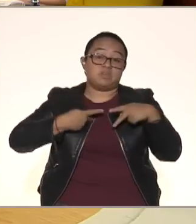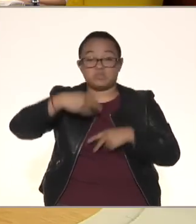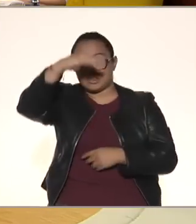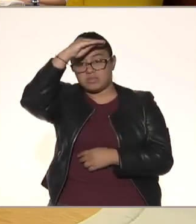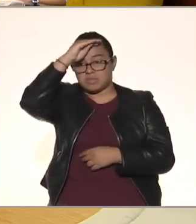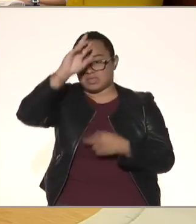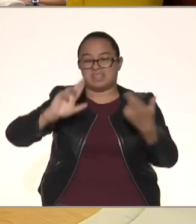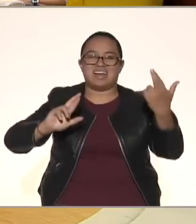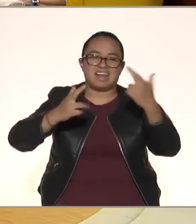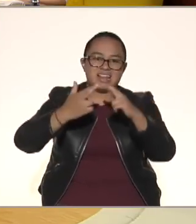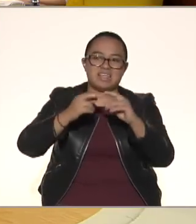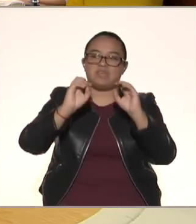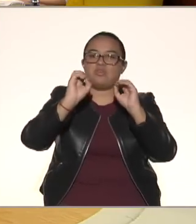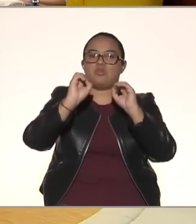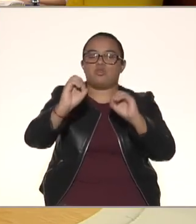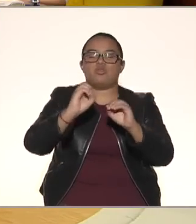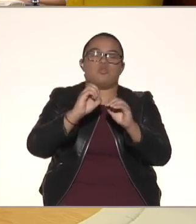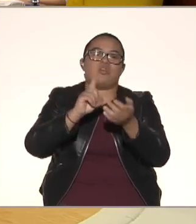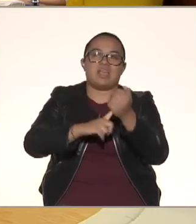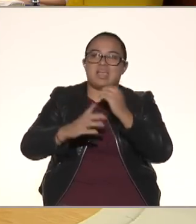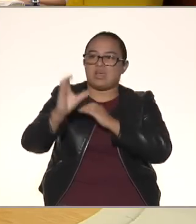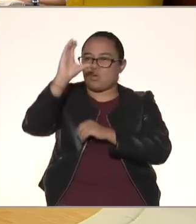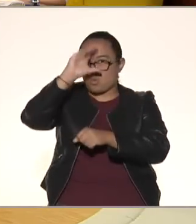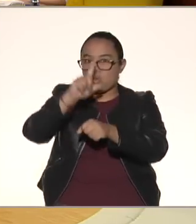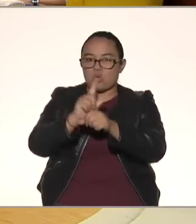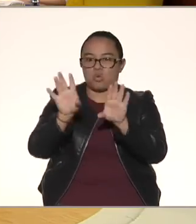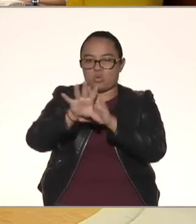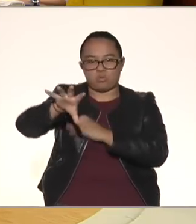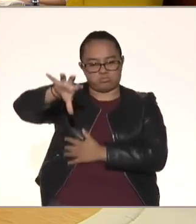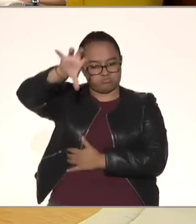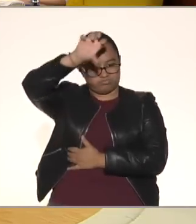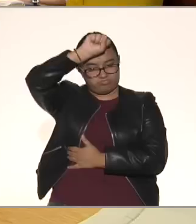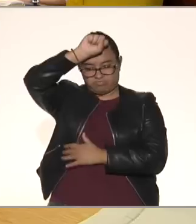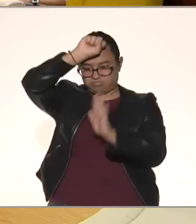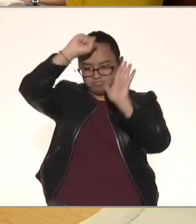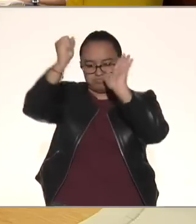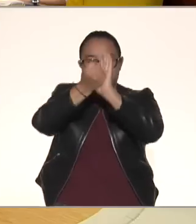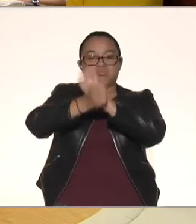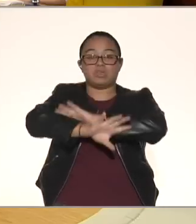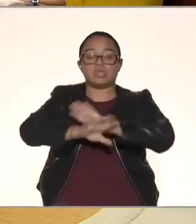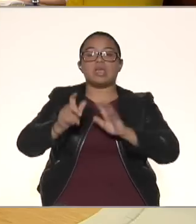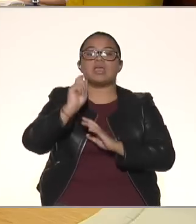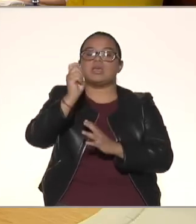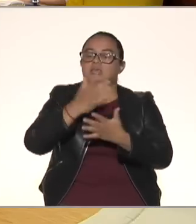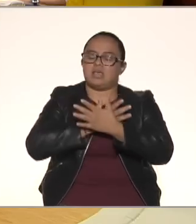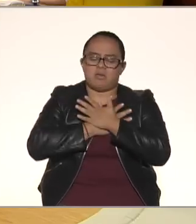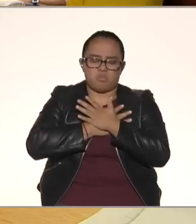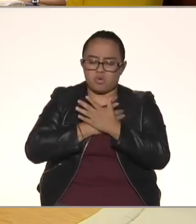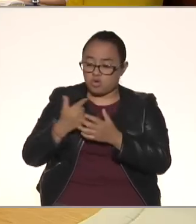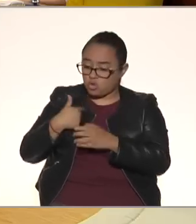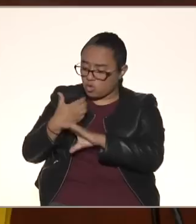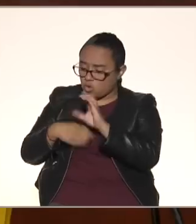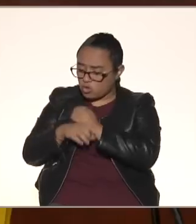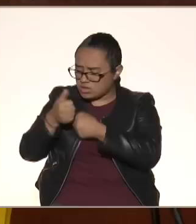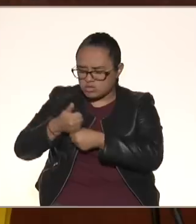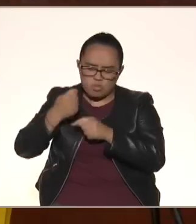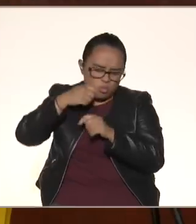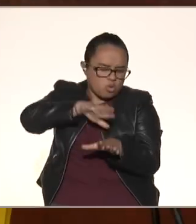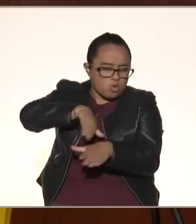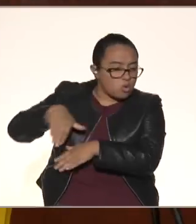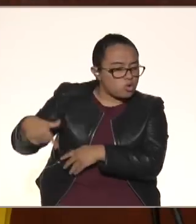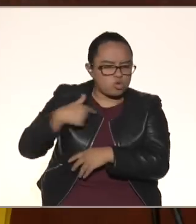circunstancias que tenemos como incrustradas en nuestra cabeza, que el amor es sacrificio y el amor es